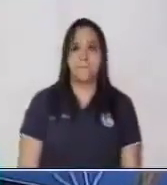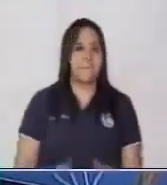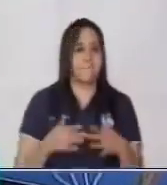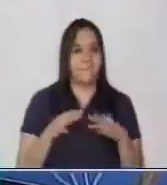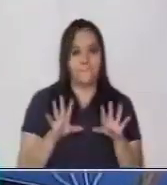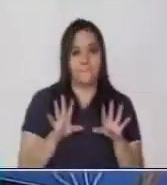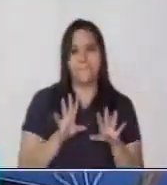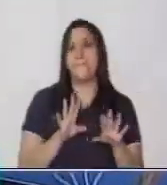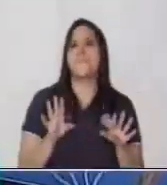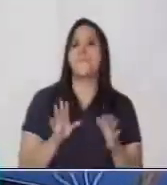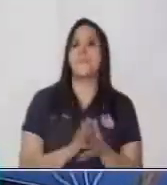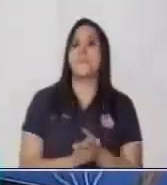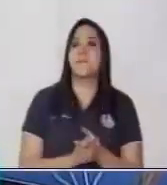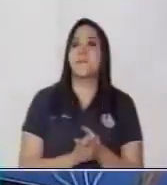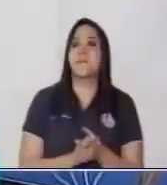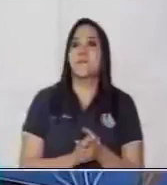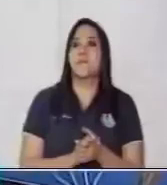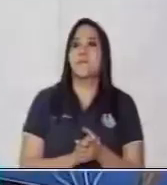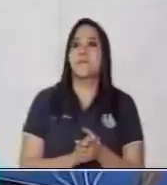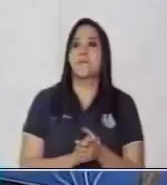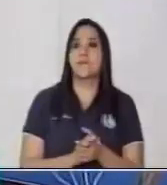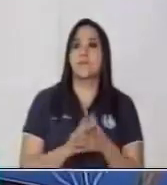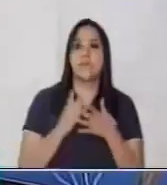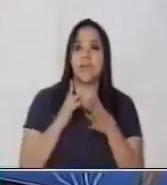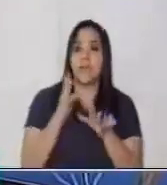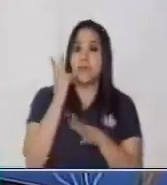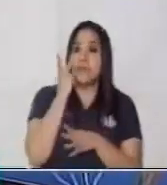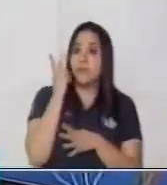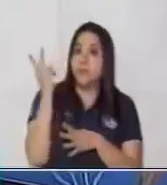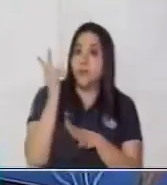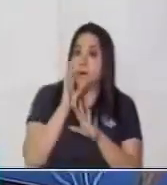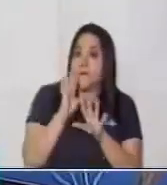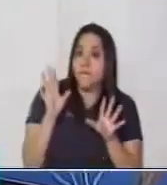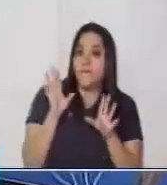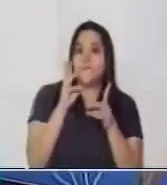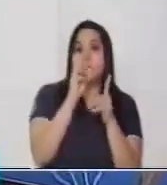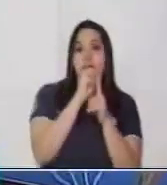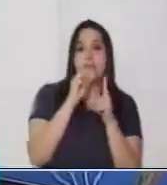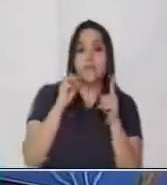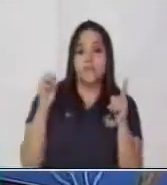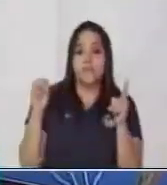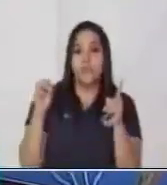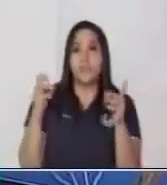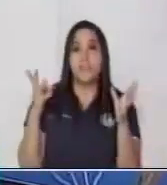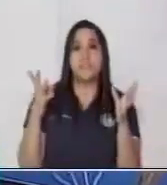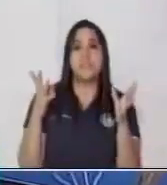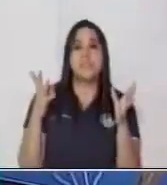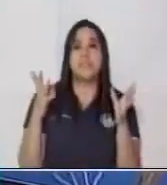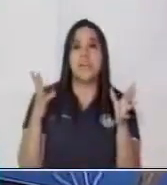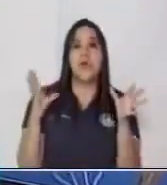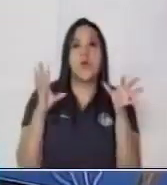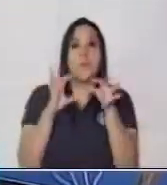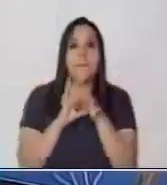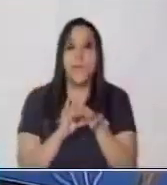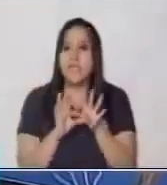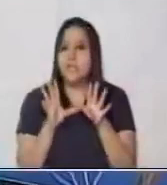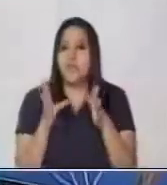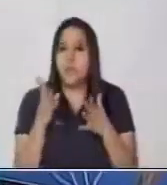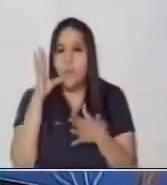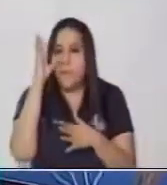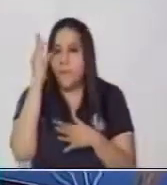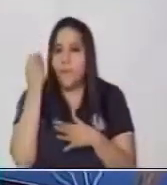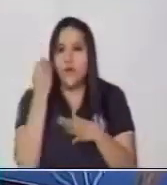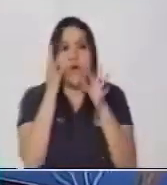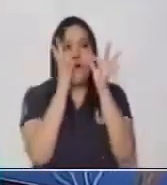Claro está, ahora ya vimos nuestras oraciones compuestas porque lo forman dos